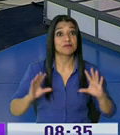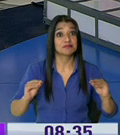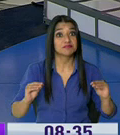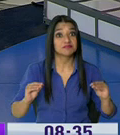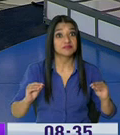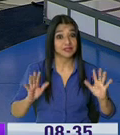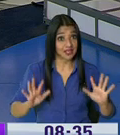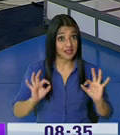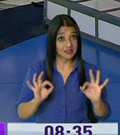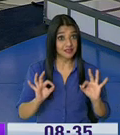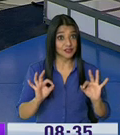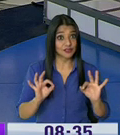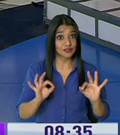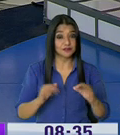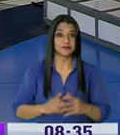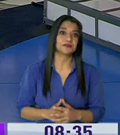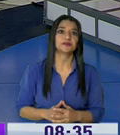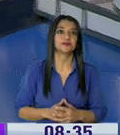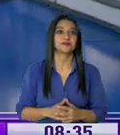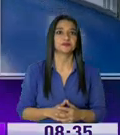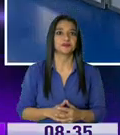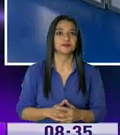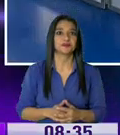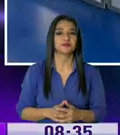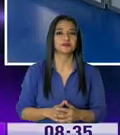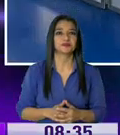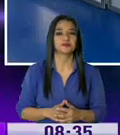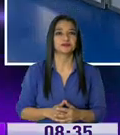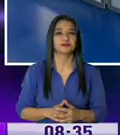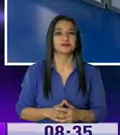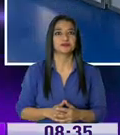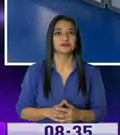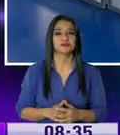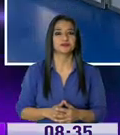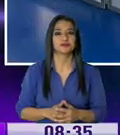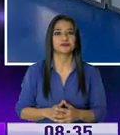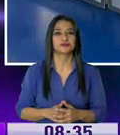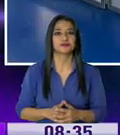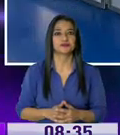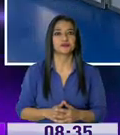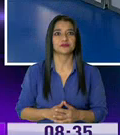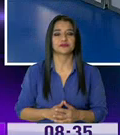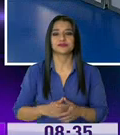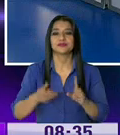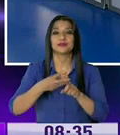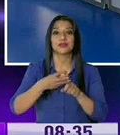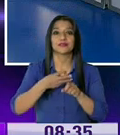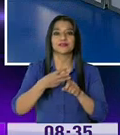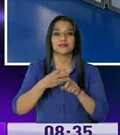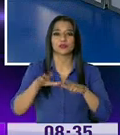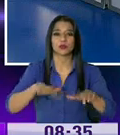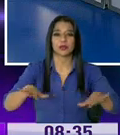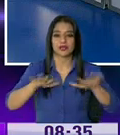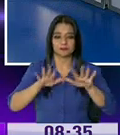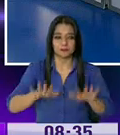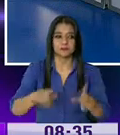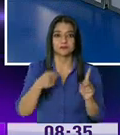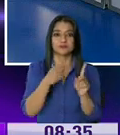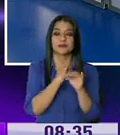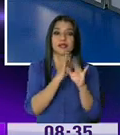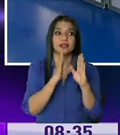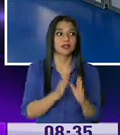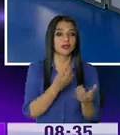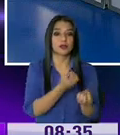alegría? Ahí está, bueno, Adriana, ahí parece no que ya hablando. Está. Ahí estamos viendo. Claro, lo que pasa es que está David Proaño, quien nos va a comentar un poco